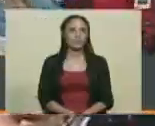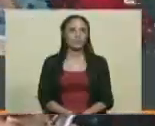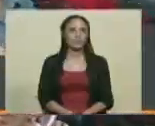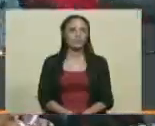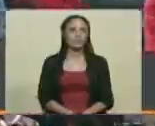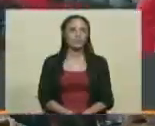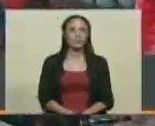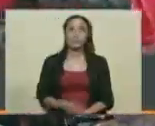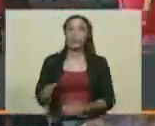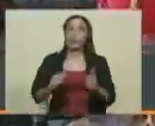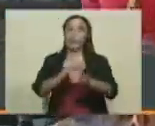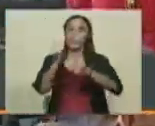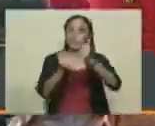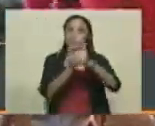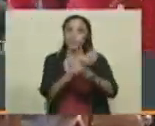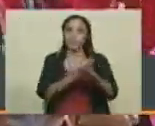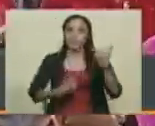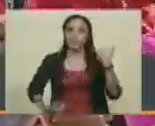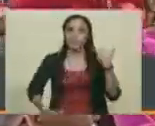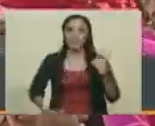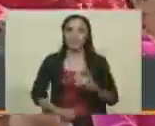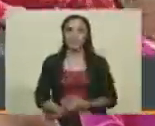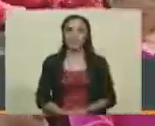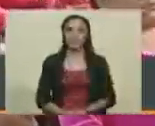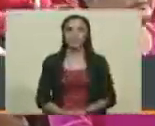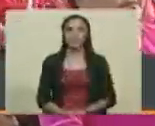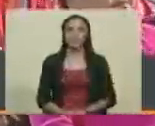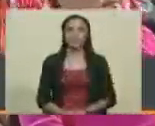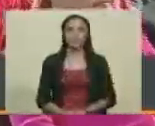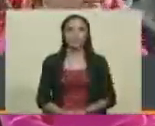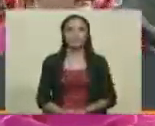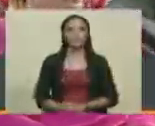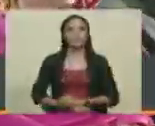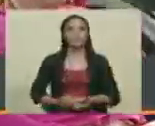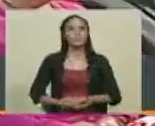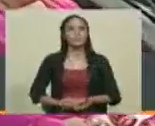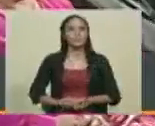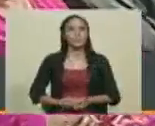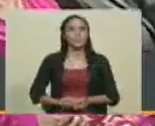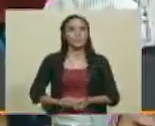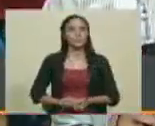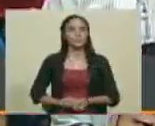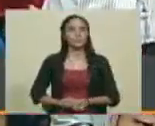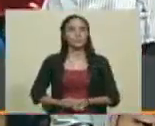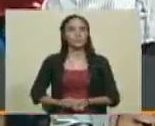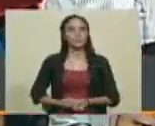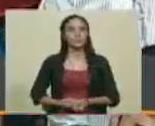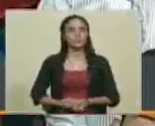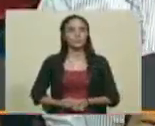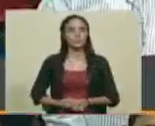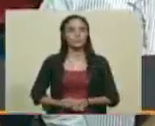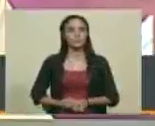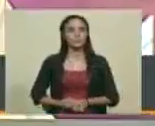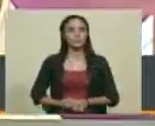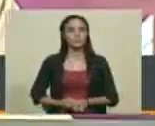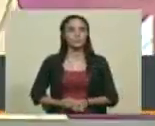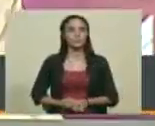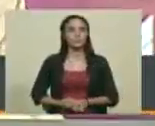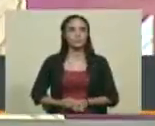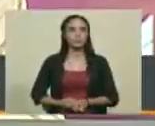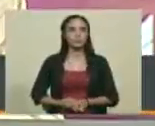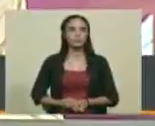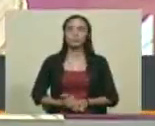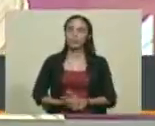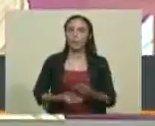Compañero vicepresidente. Vamos a pasar a completar parte del